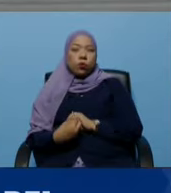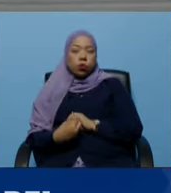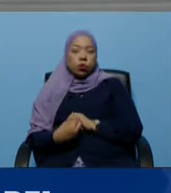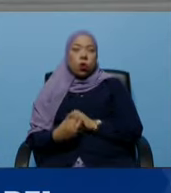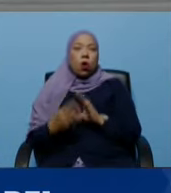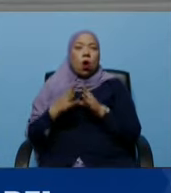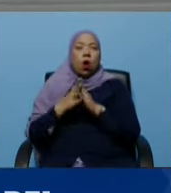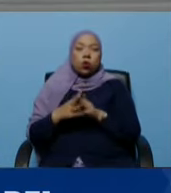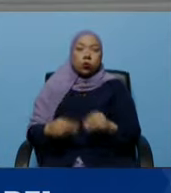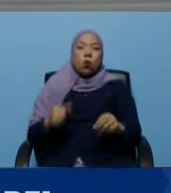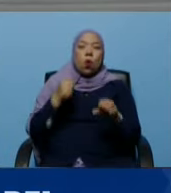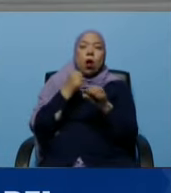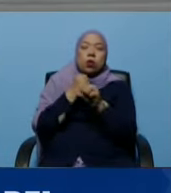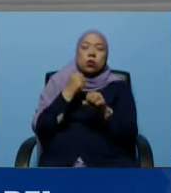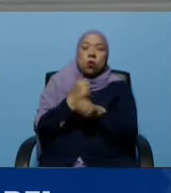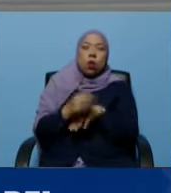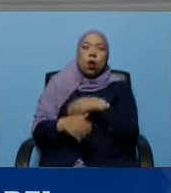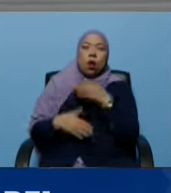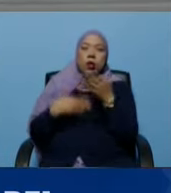cambiando todo lo que hay que cambiar,